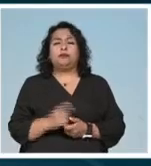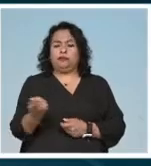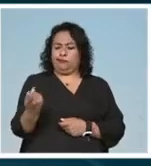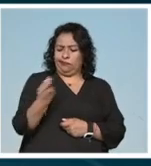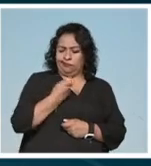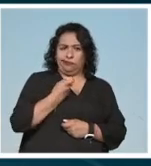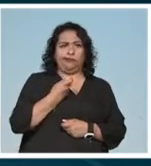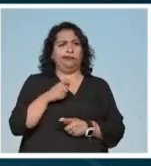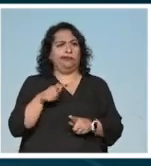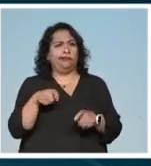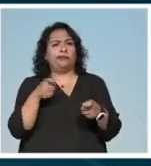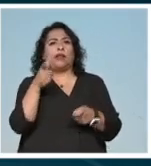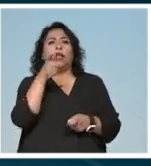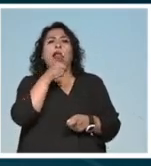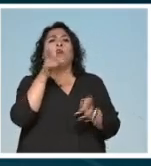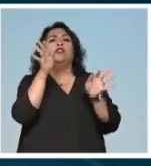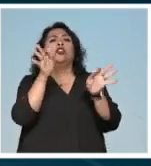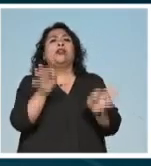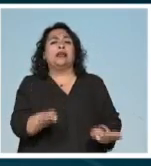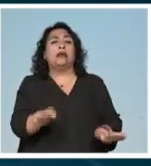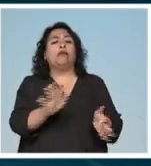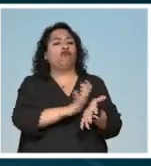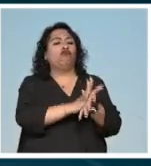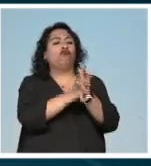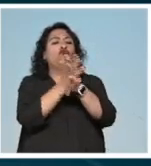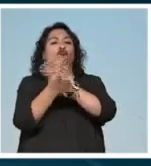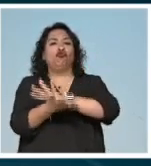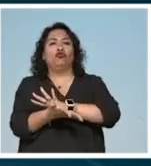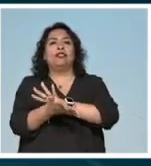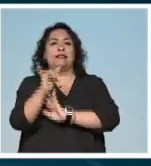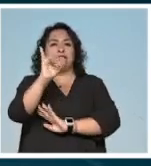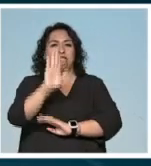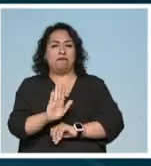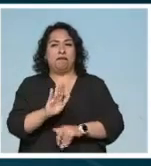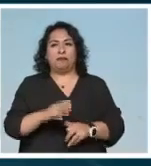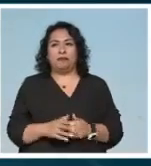Identidad, raíces y lenguas originarias se transforman en imágenes.